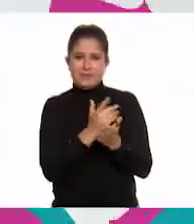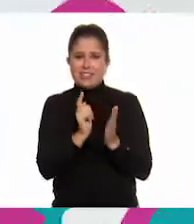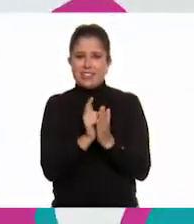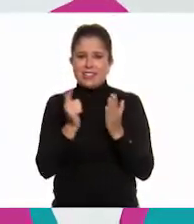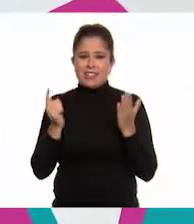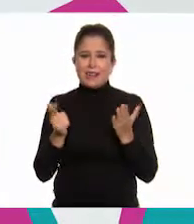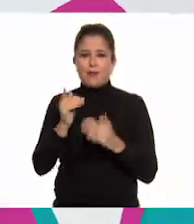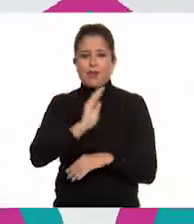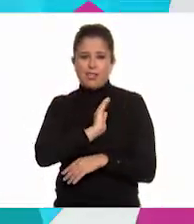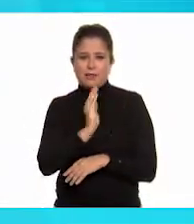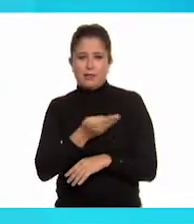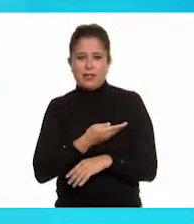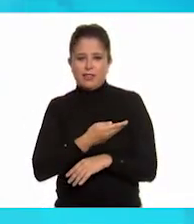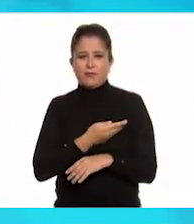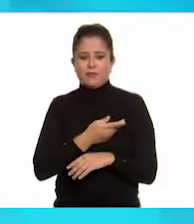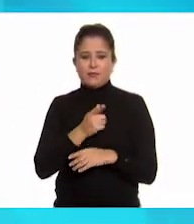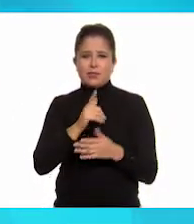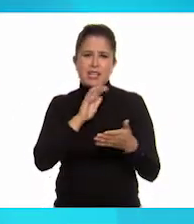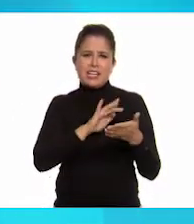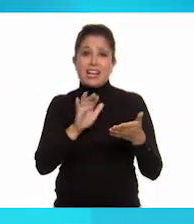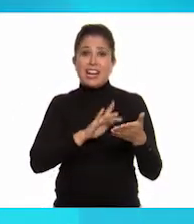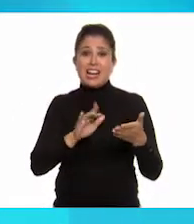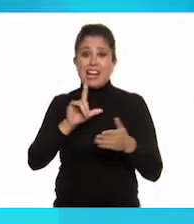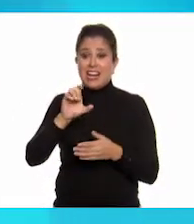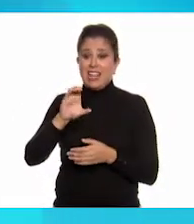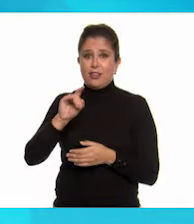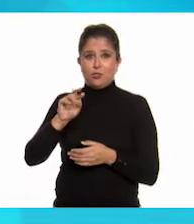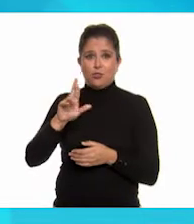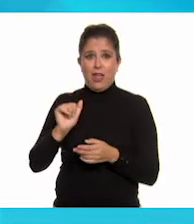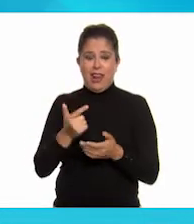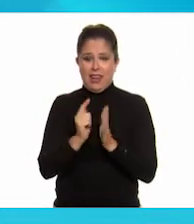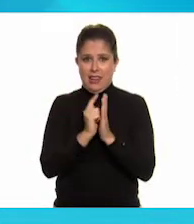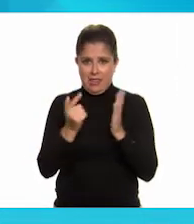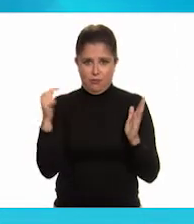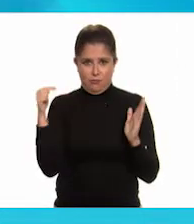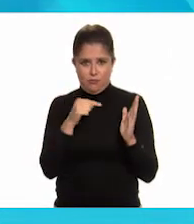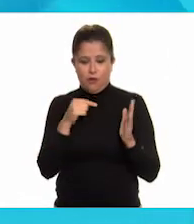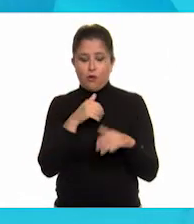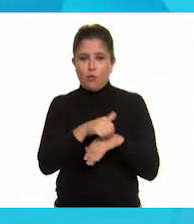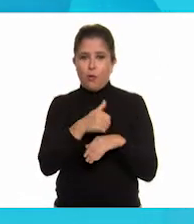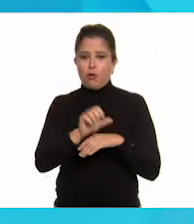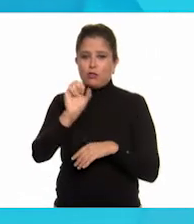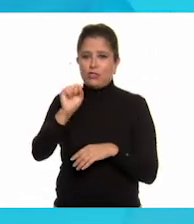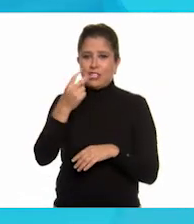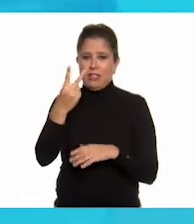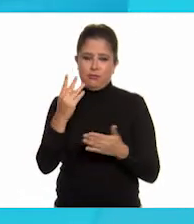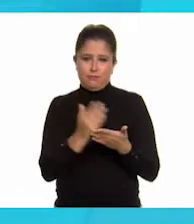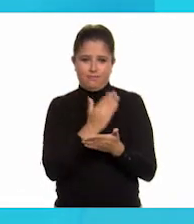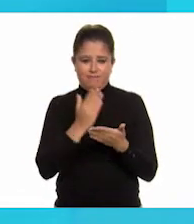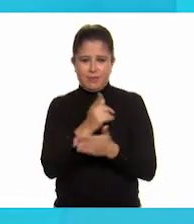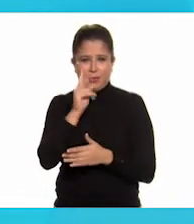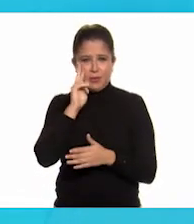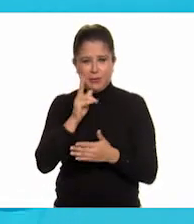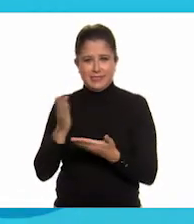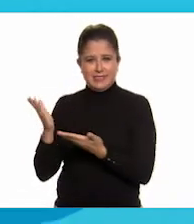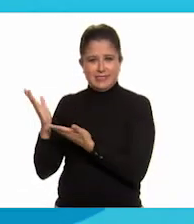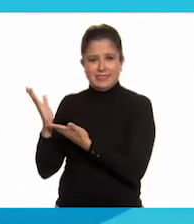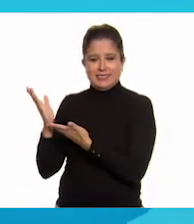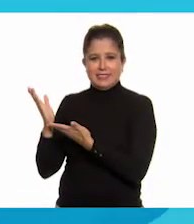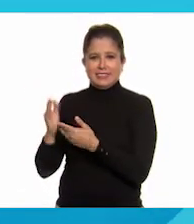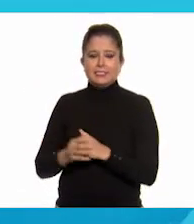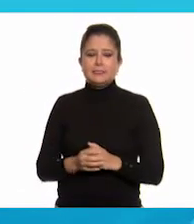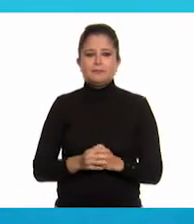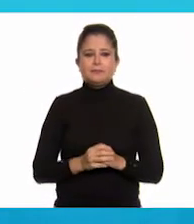libro de lengua materna, pero de lecturas, niñas y niños, en la página 62. La vamos a ver en pantalla. Ahí tenemos nuestro libro